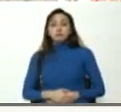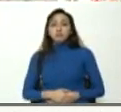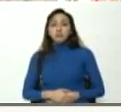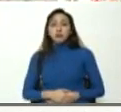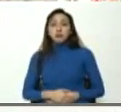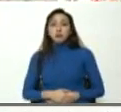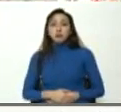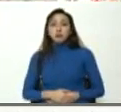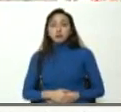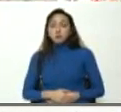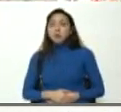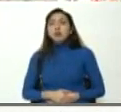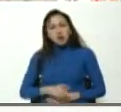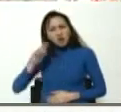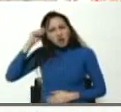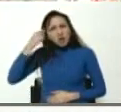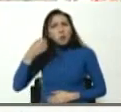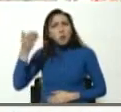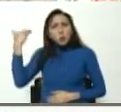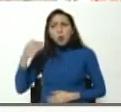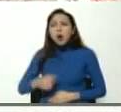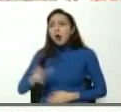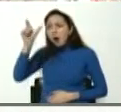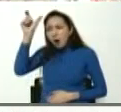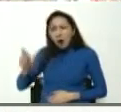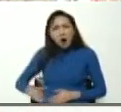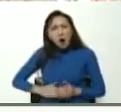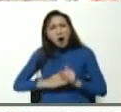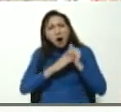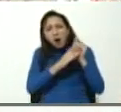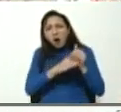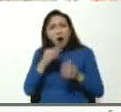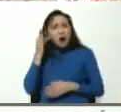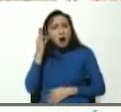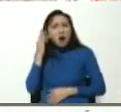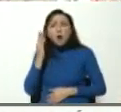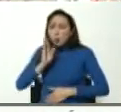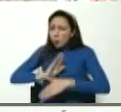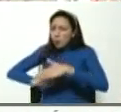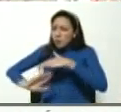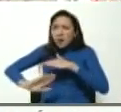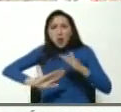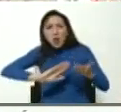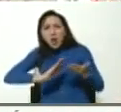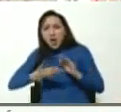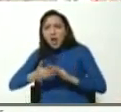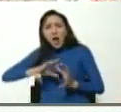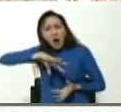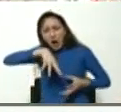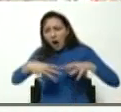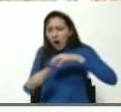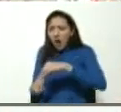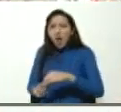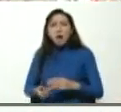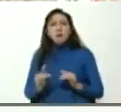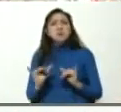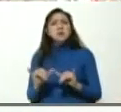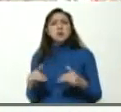pero quizás lo que más recuerda a esa mujer humilde del barrio de los clave del consejo comunal